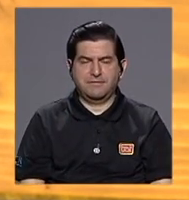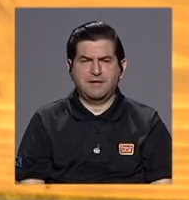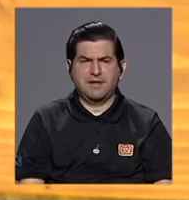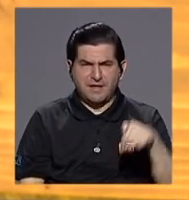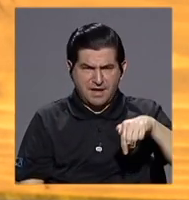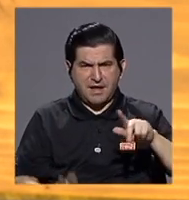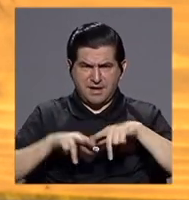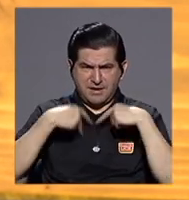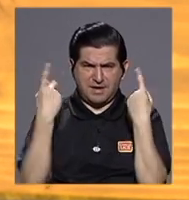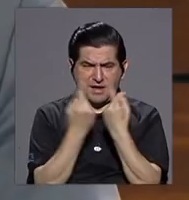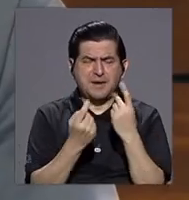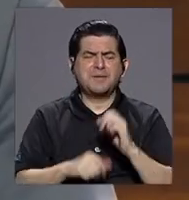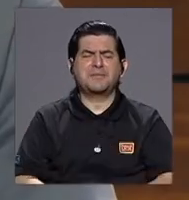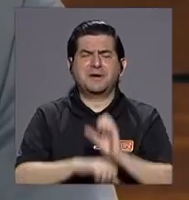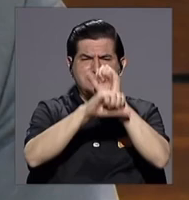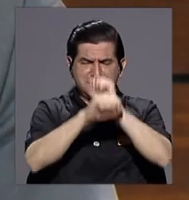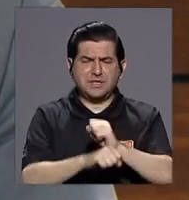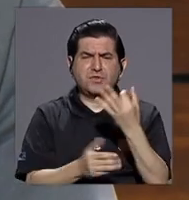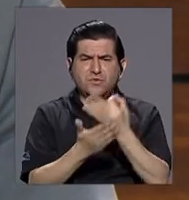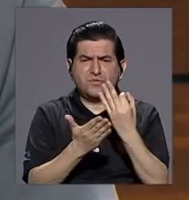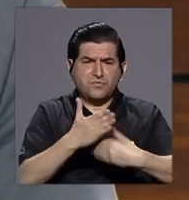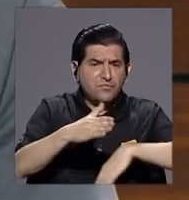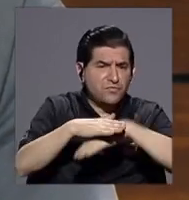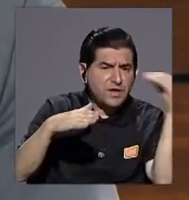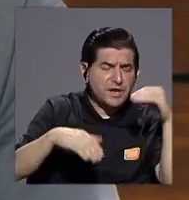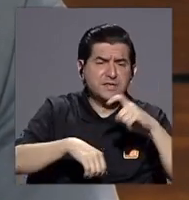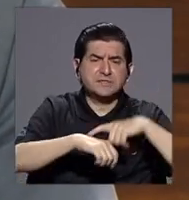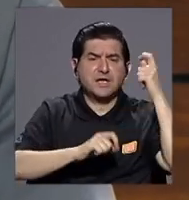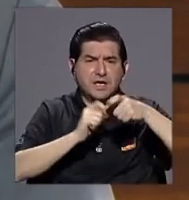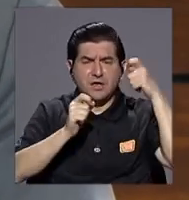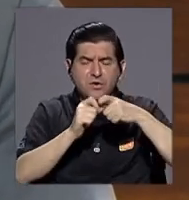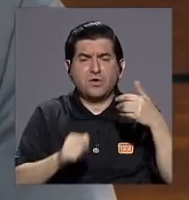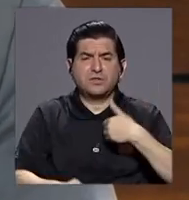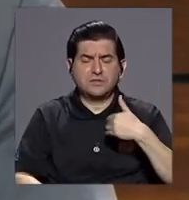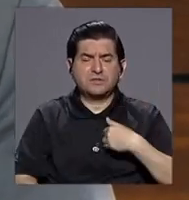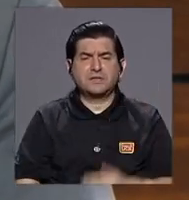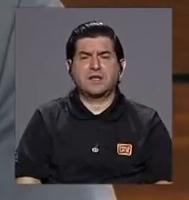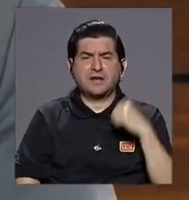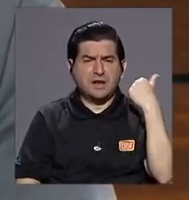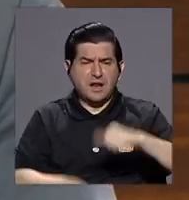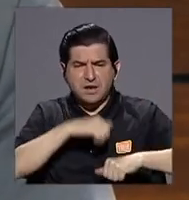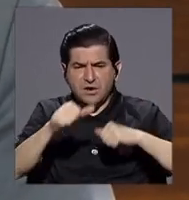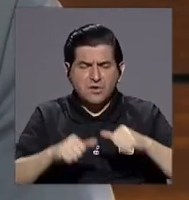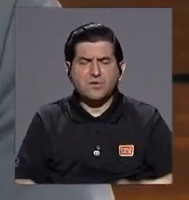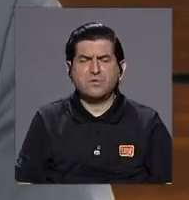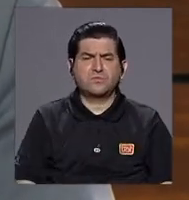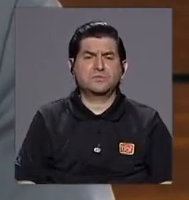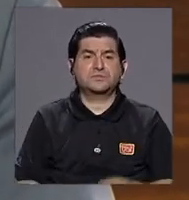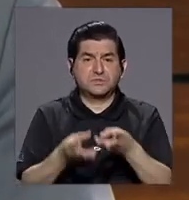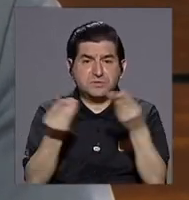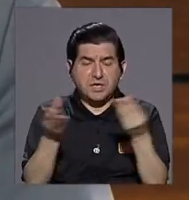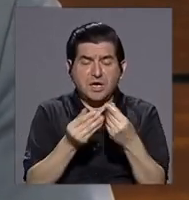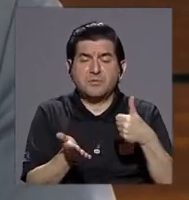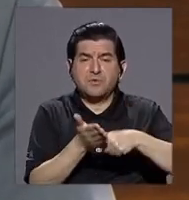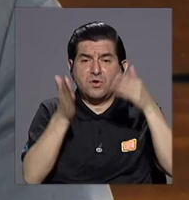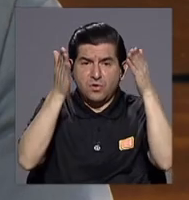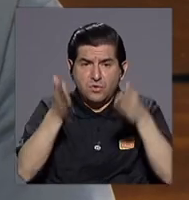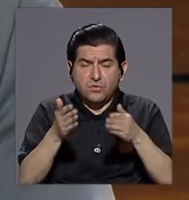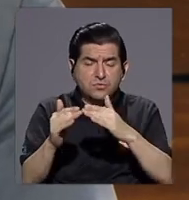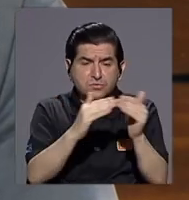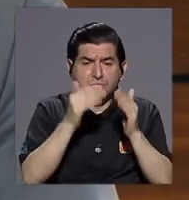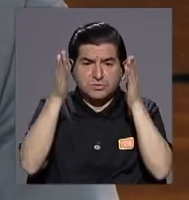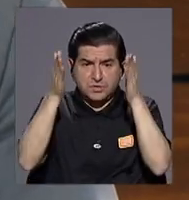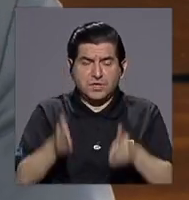partidos conservadores que están siendo financiados desde fuera y que en un momento determinado están logrando reivindicaciones sistemáticas que provocan en el electorado, en la